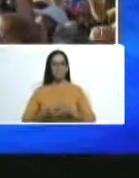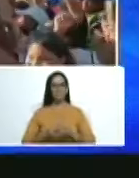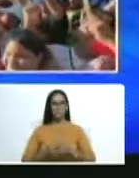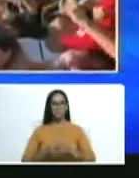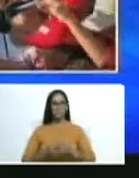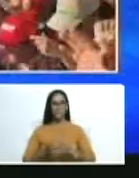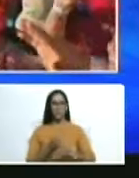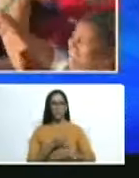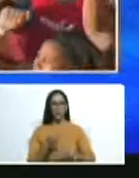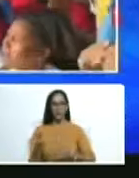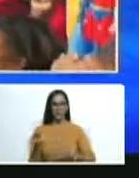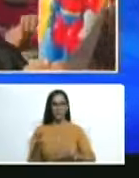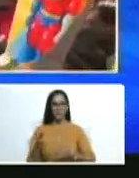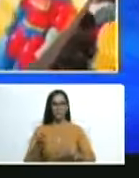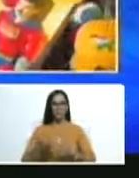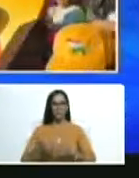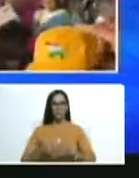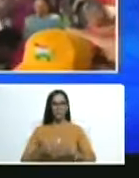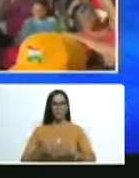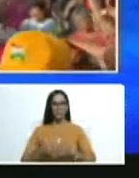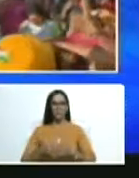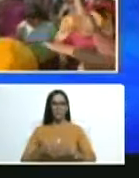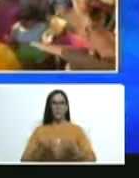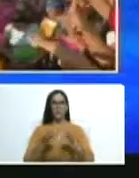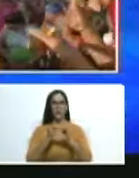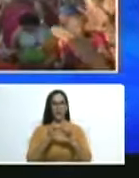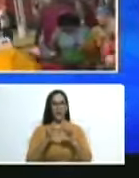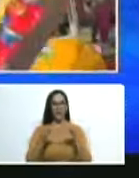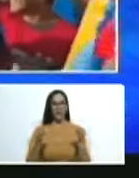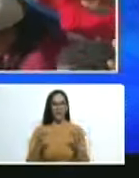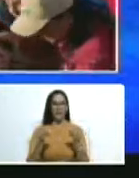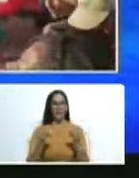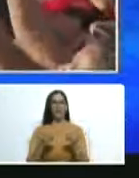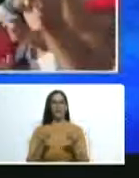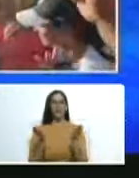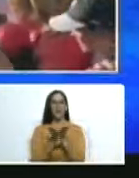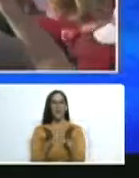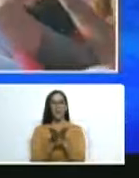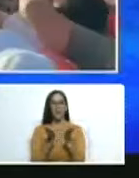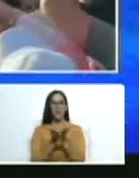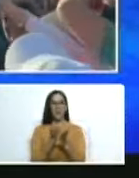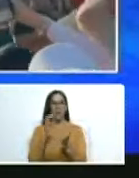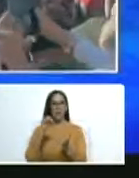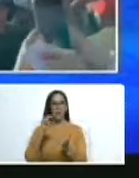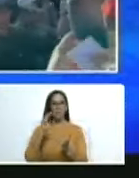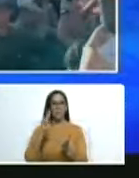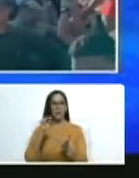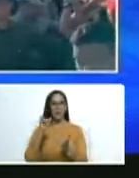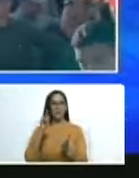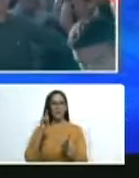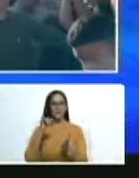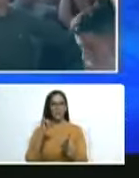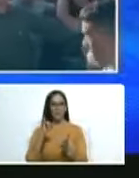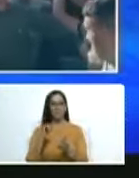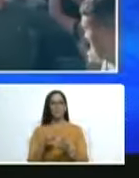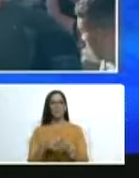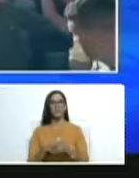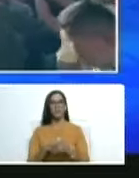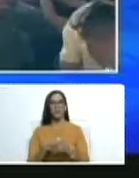Correcto. Para arreglar la unidad educativa Martín Tobar y Tobar. Toma nota ahí.